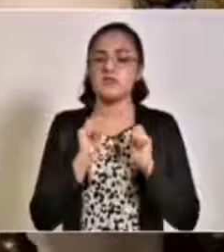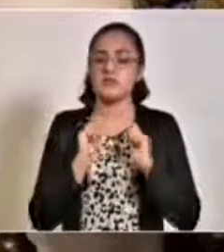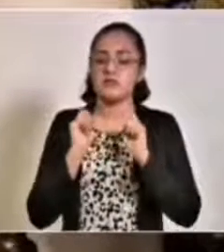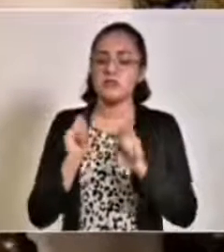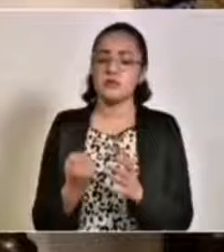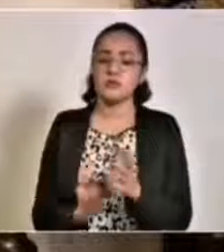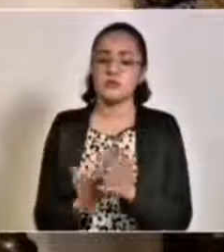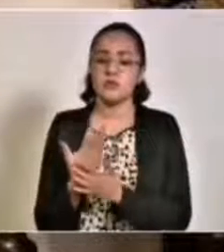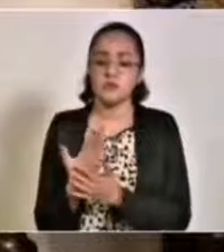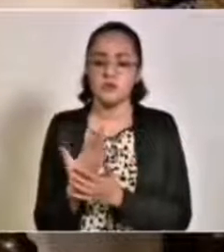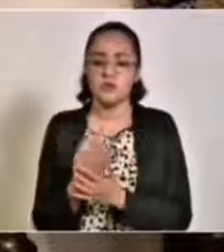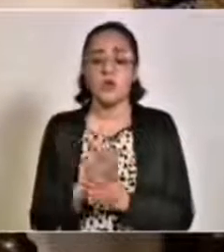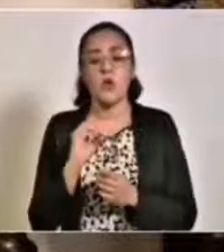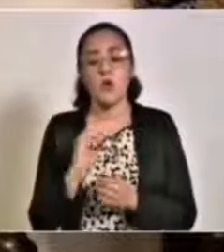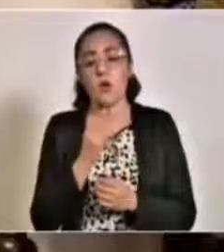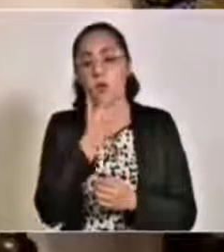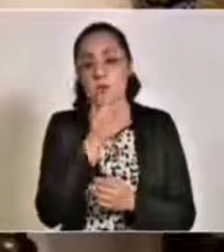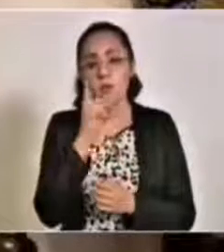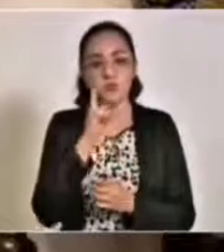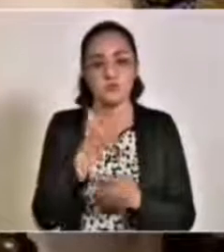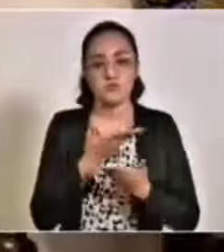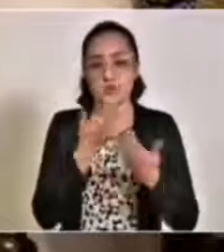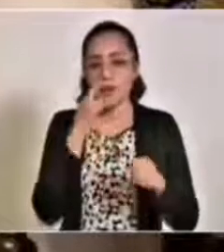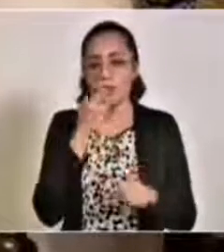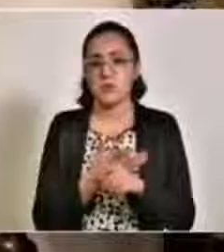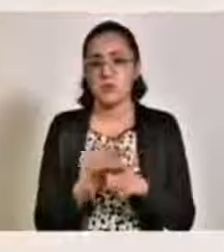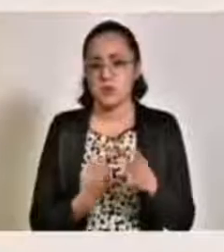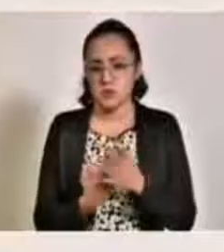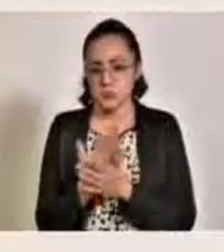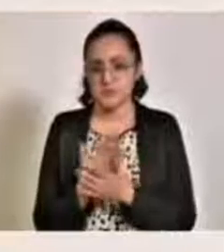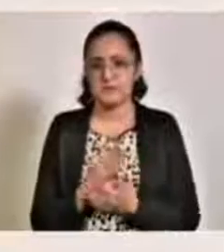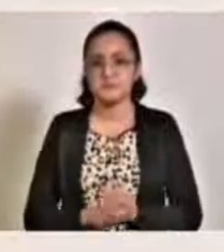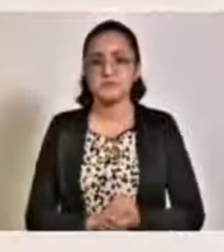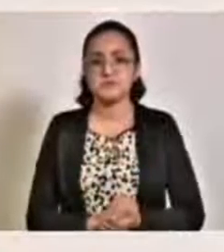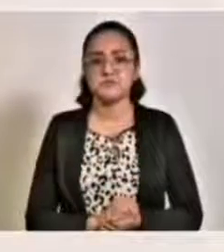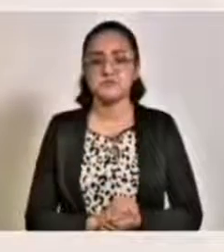de la nueva o el nuevo responsable.